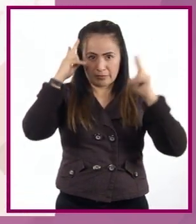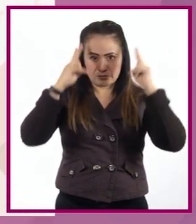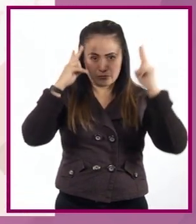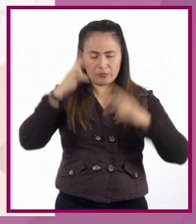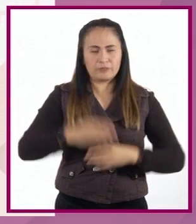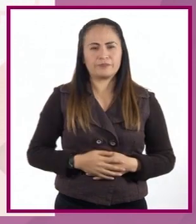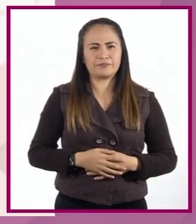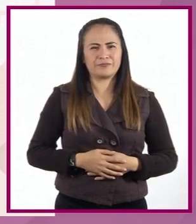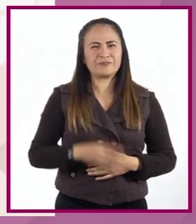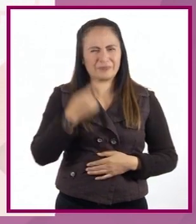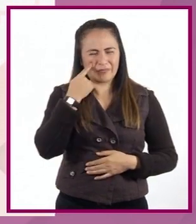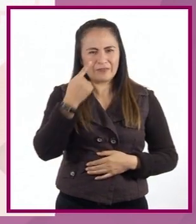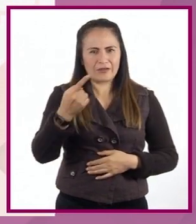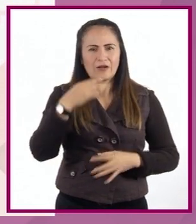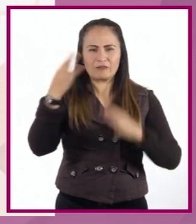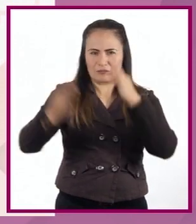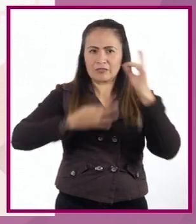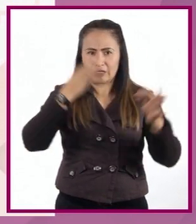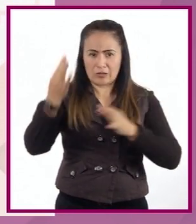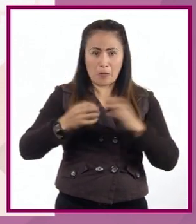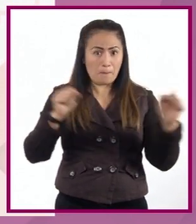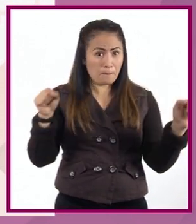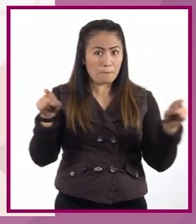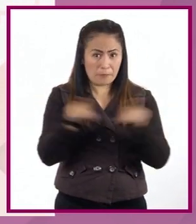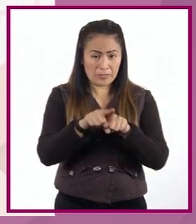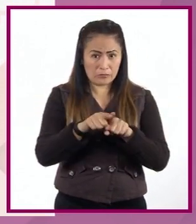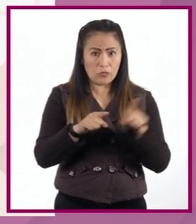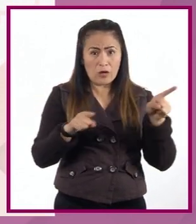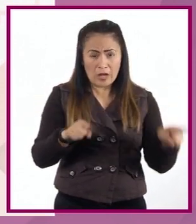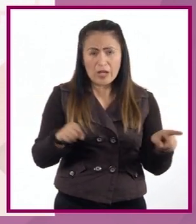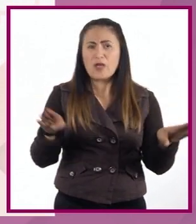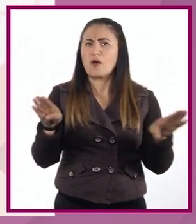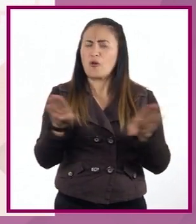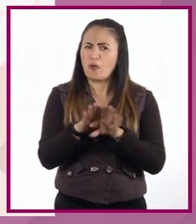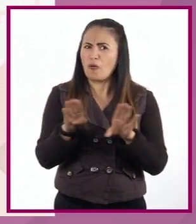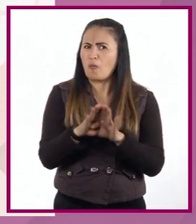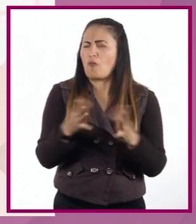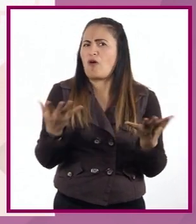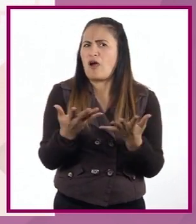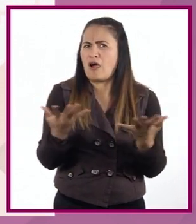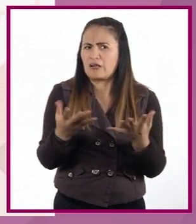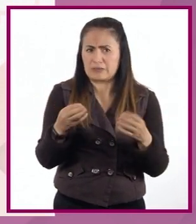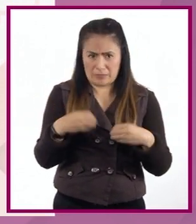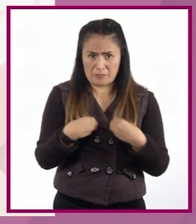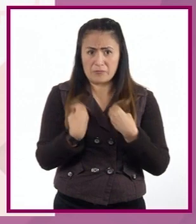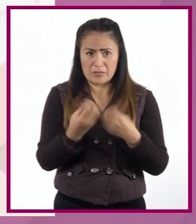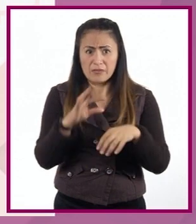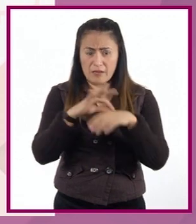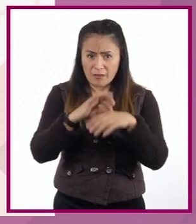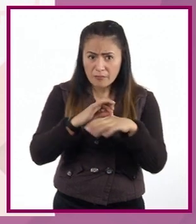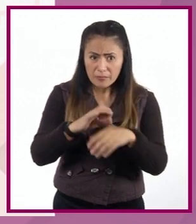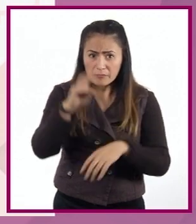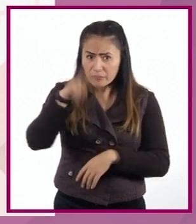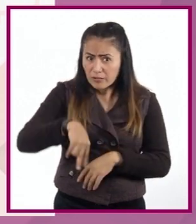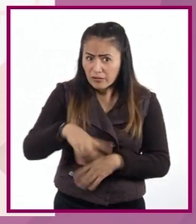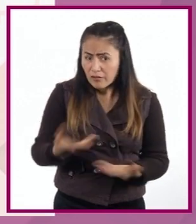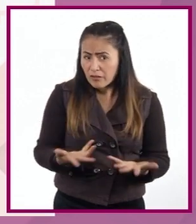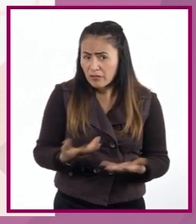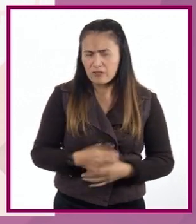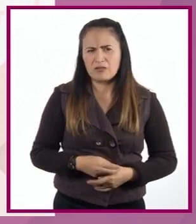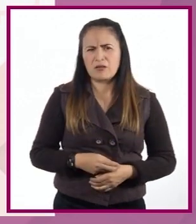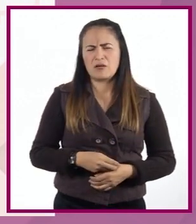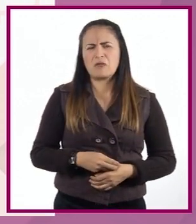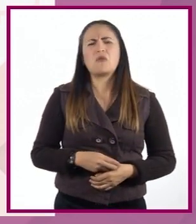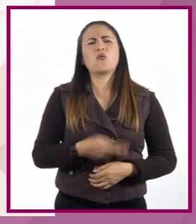hechos en la nota informativa coincide con cómo se desarrollaron los hechos en la vida real. ¿Por qué creen que la